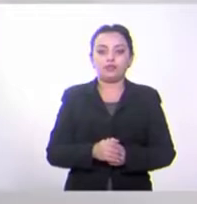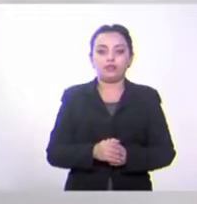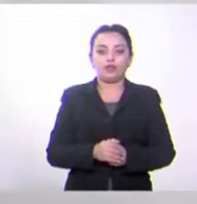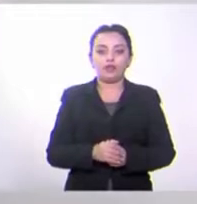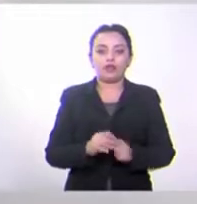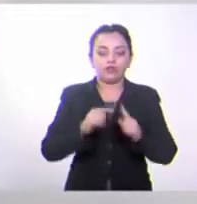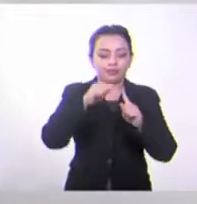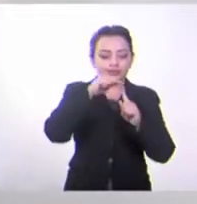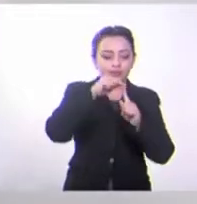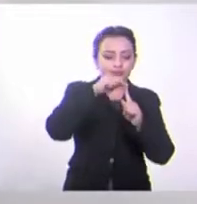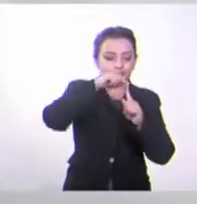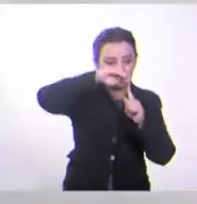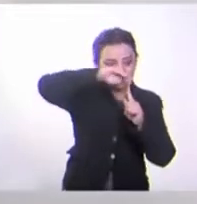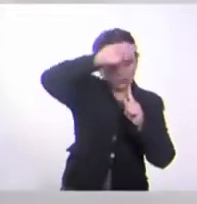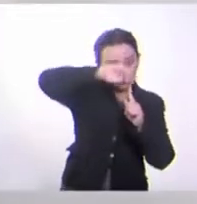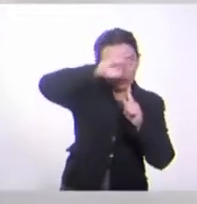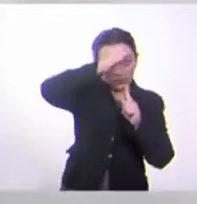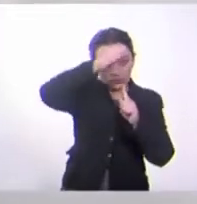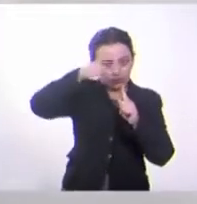proporcionales